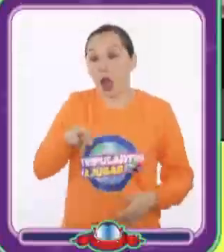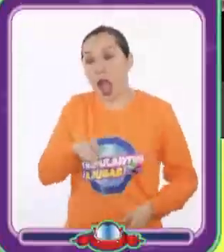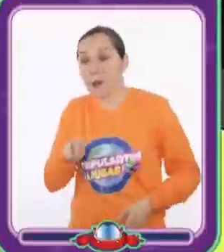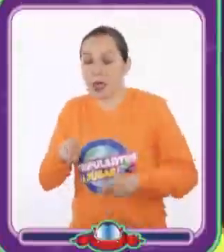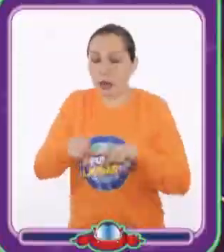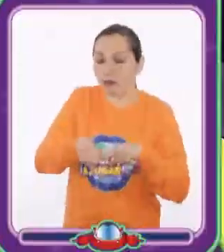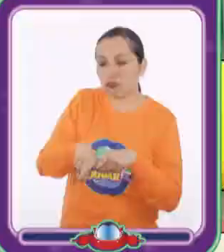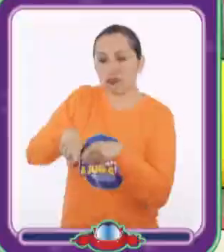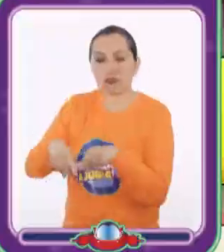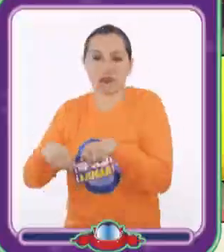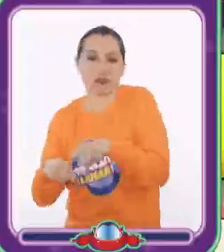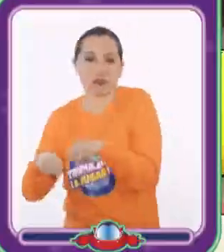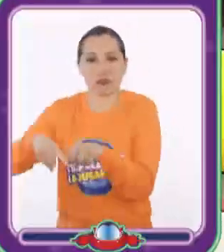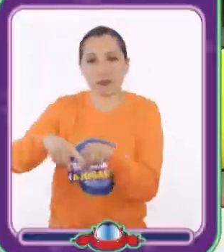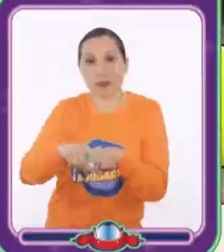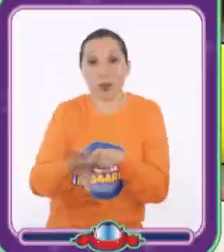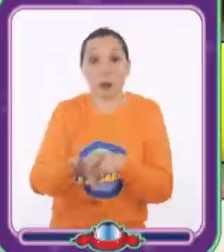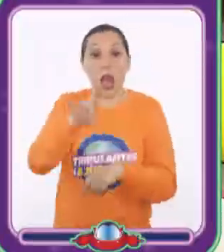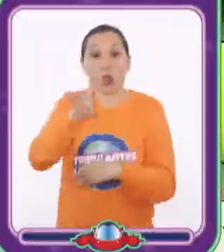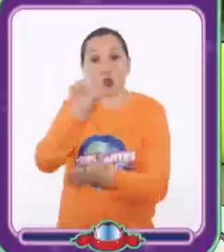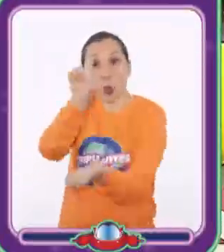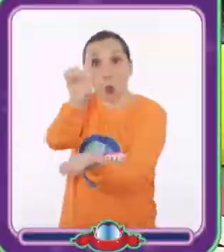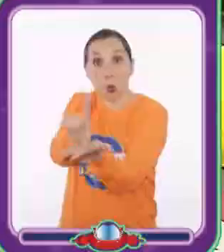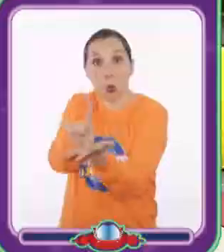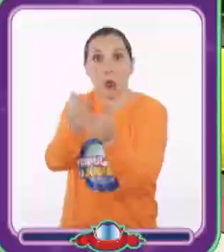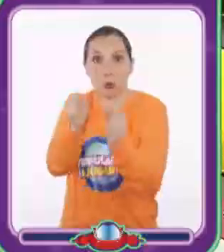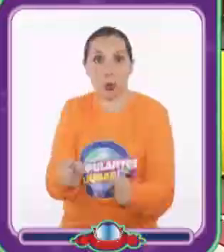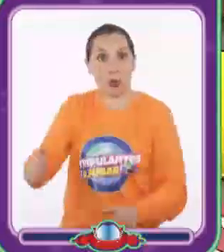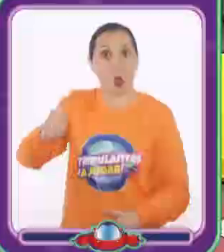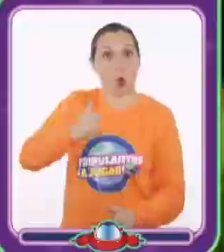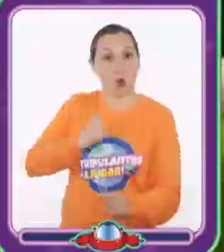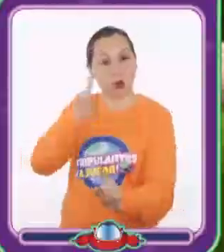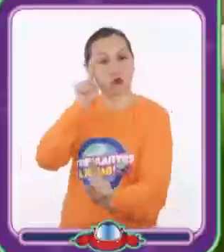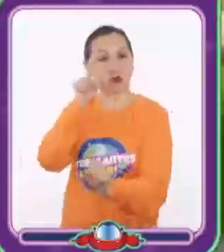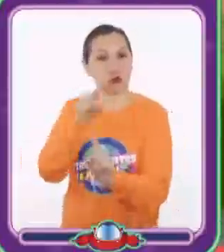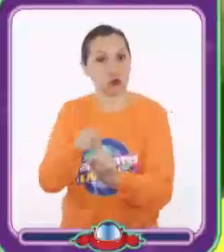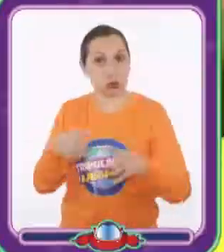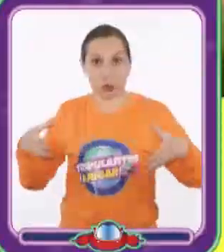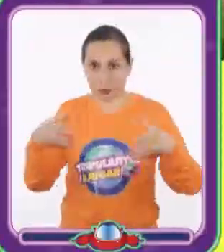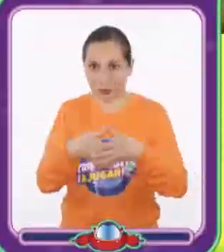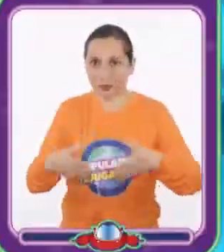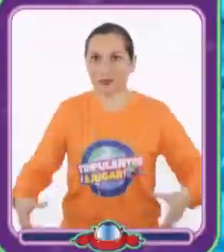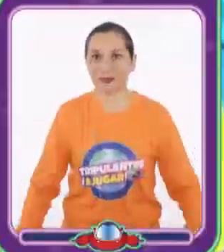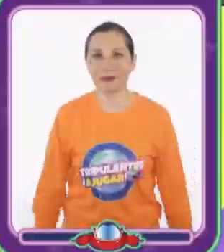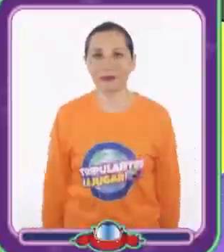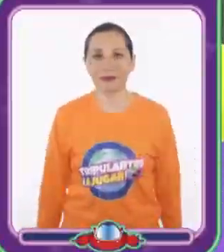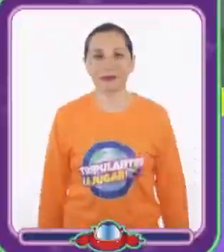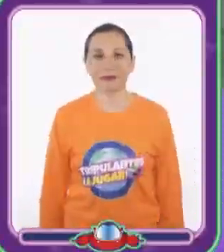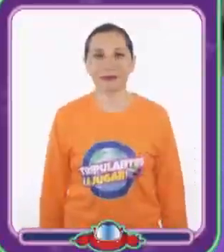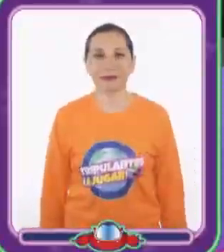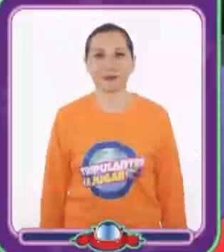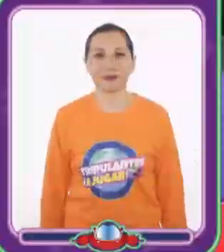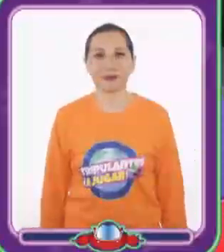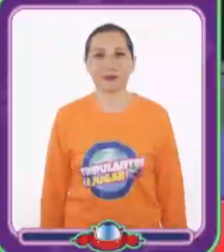Ahora caminamos como hormigas para encontrar el destino y así poder cumplir nuestra misión, tripulación.